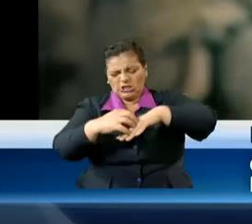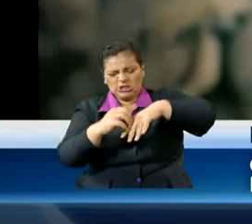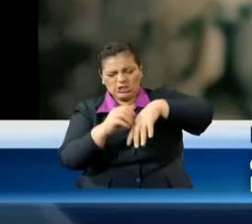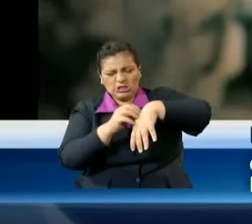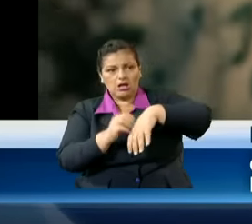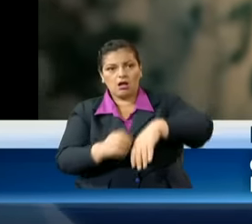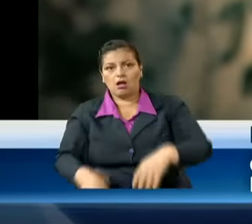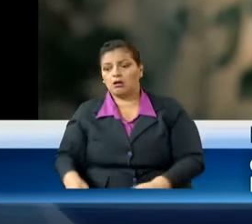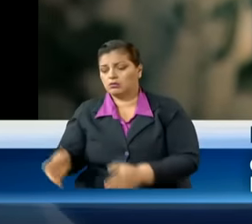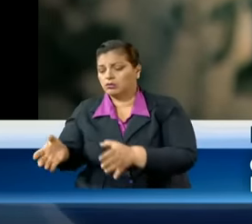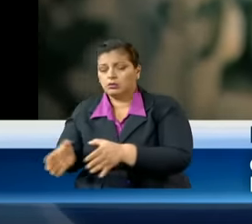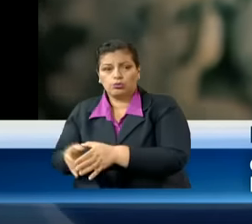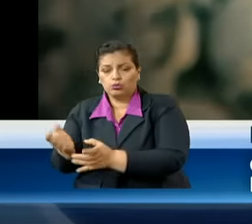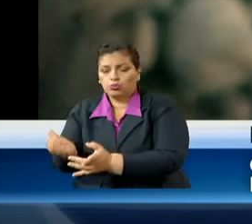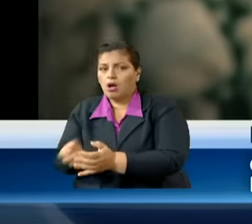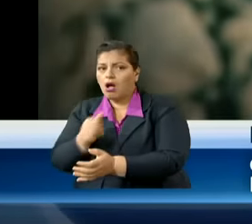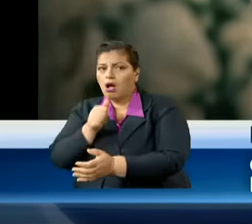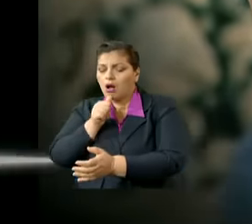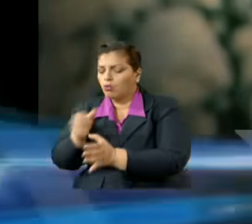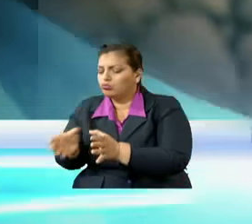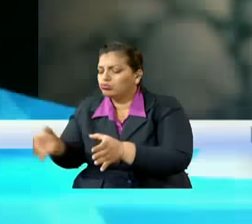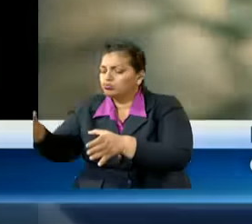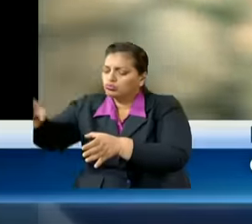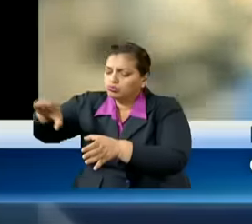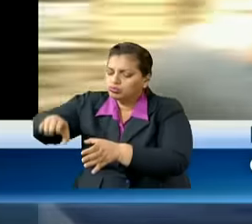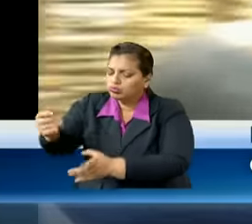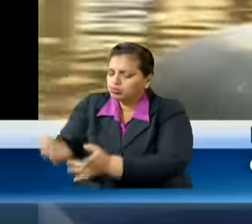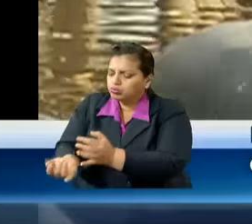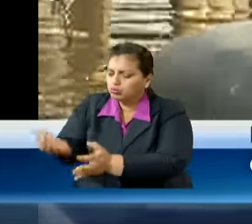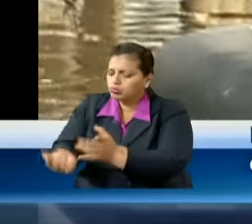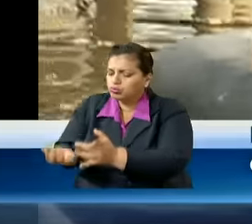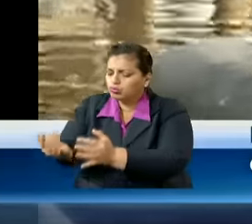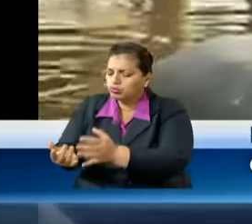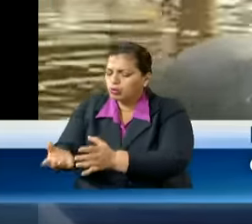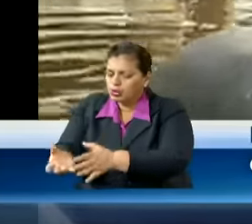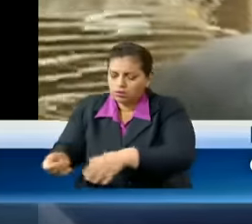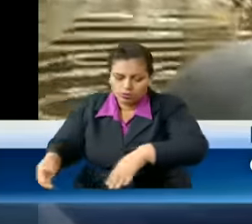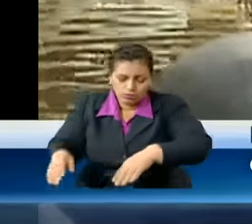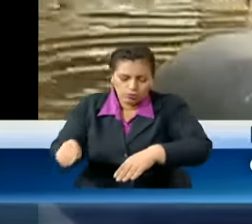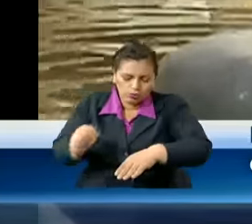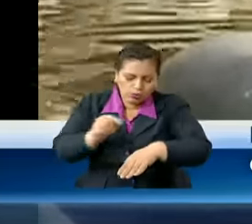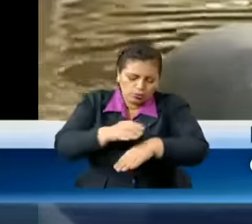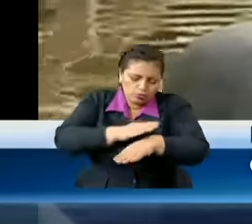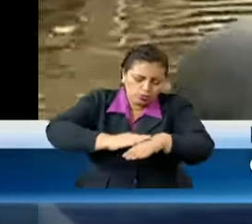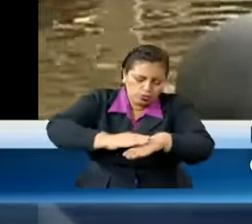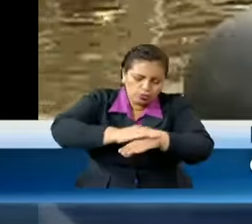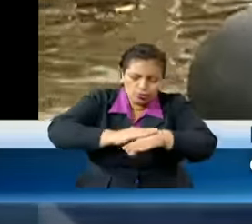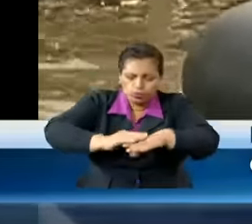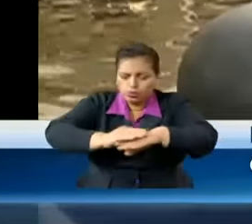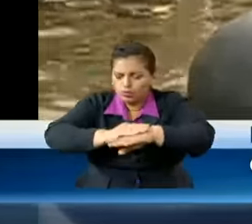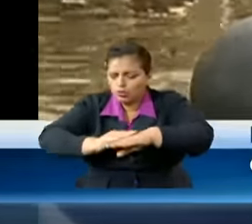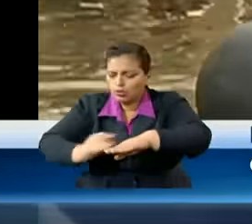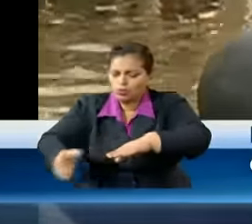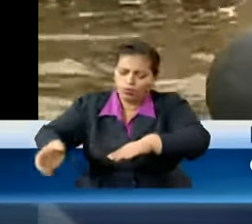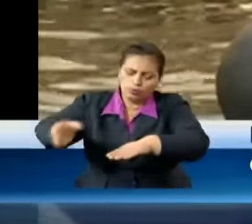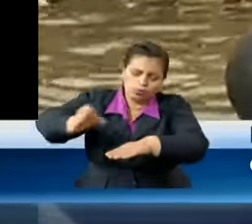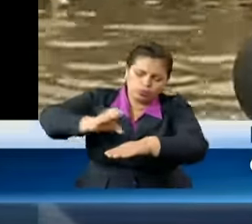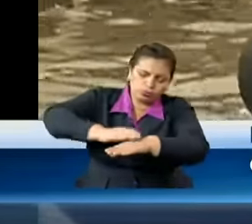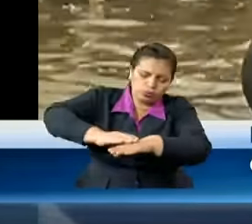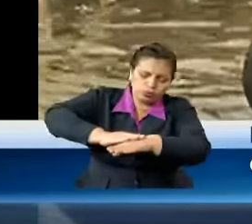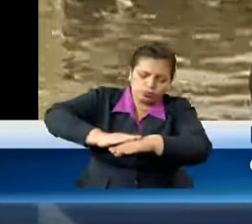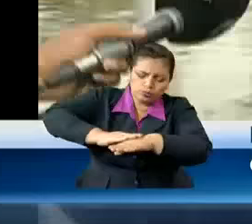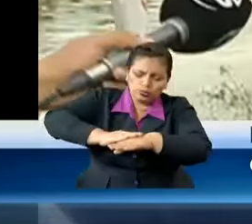tibia todas las noches, pero igual, todos los pies tengo afectados. Aquí apoyándola a la vecina, apoyándola a sacar sus cositas, las últimas que ya le queda